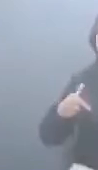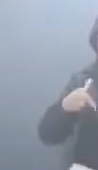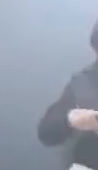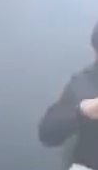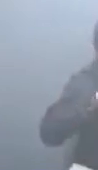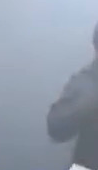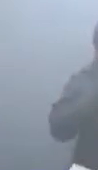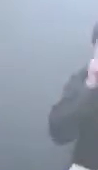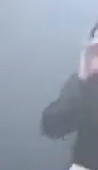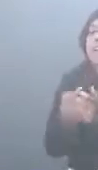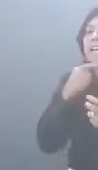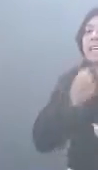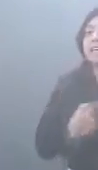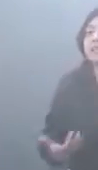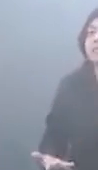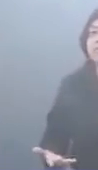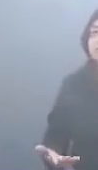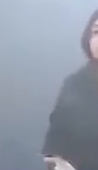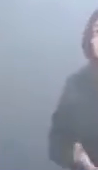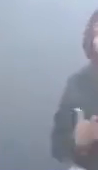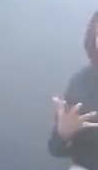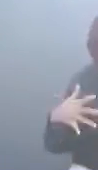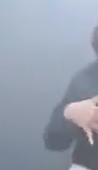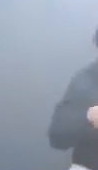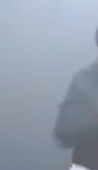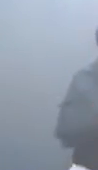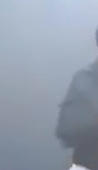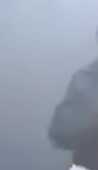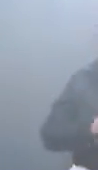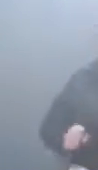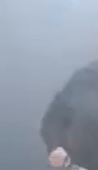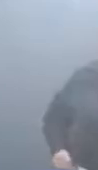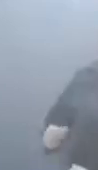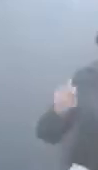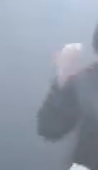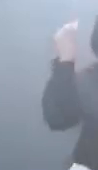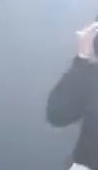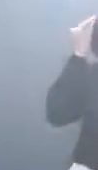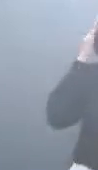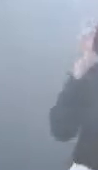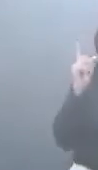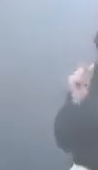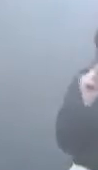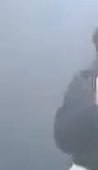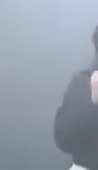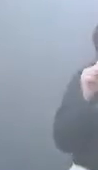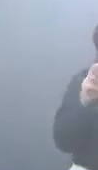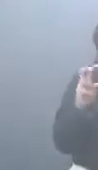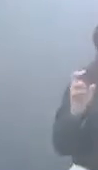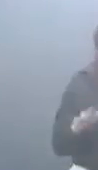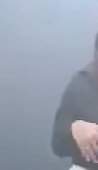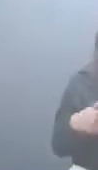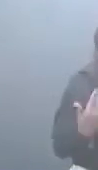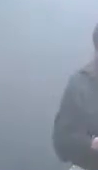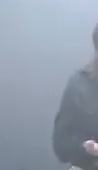que mentirnos. El pueblo salvadoreño debe ser crítico y capaz de analizar estos hechos,